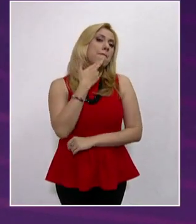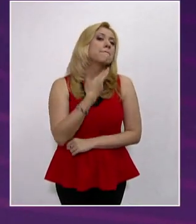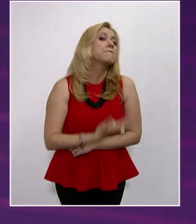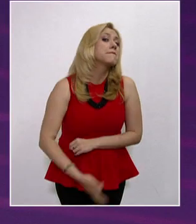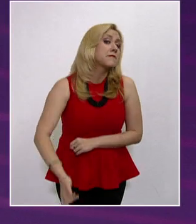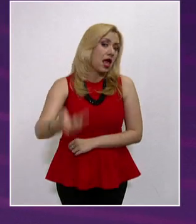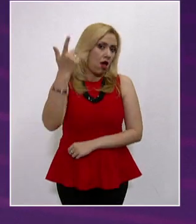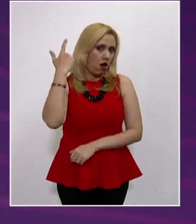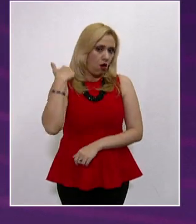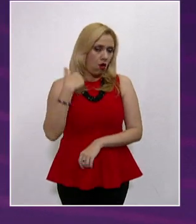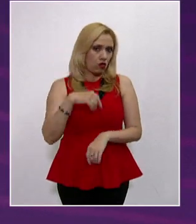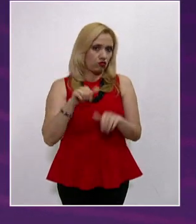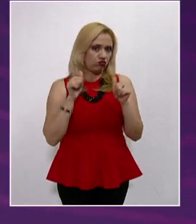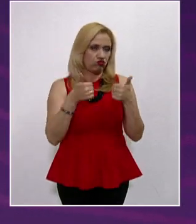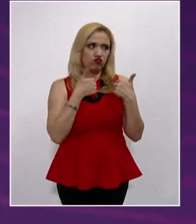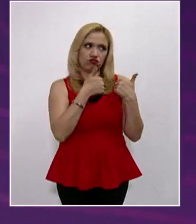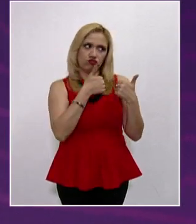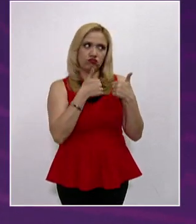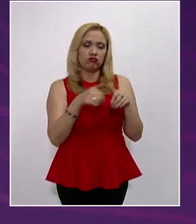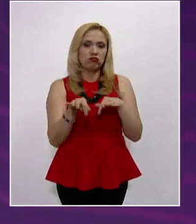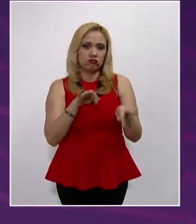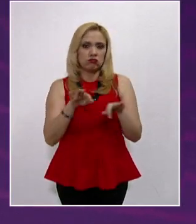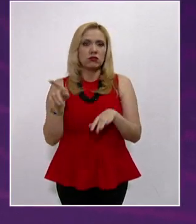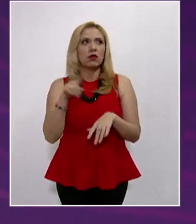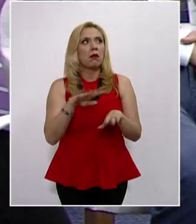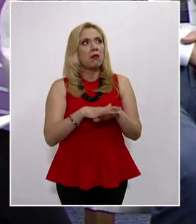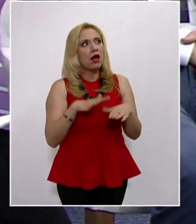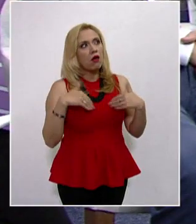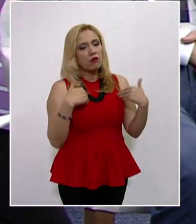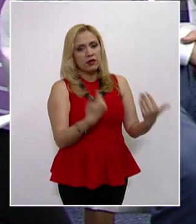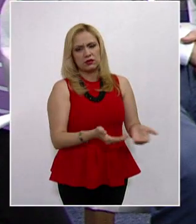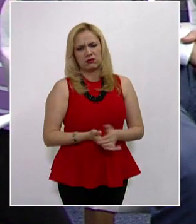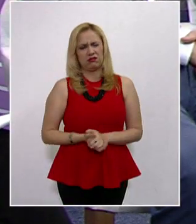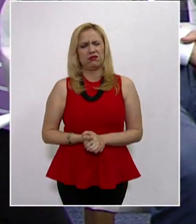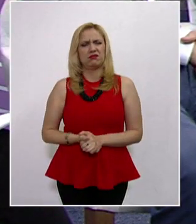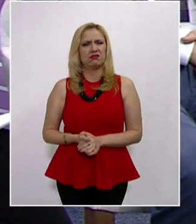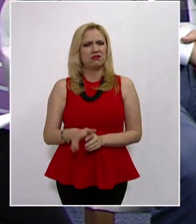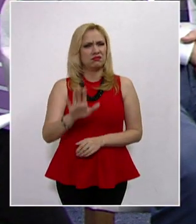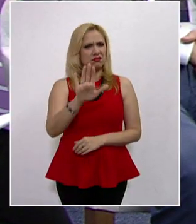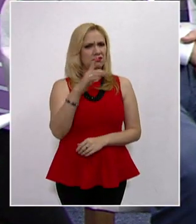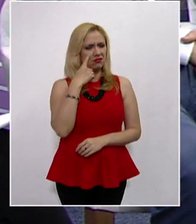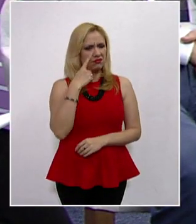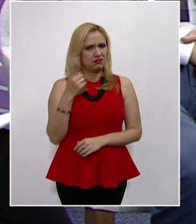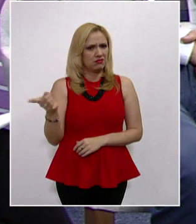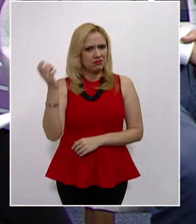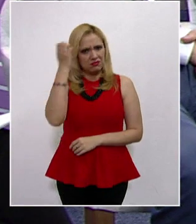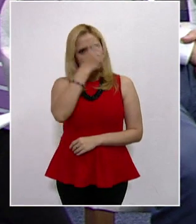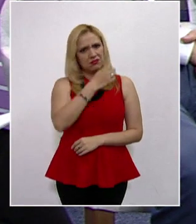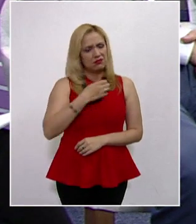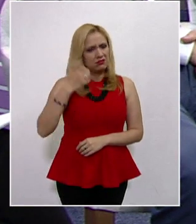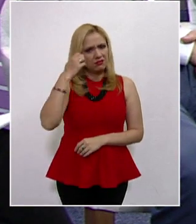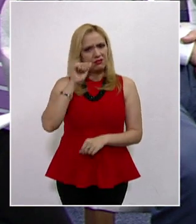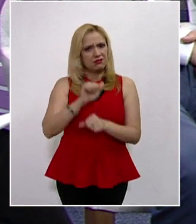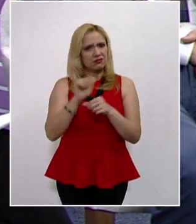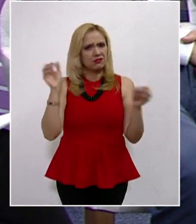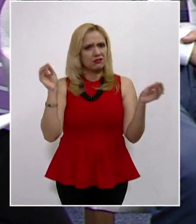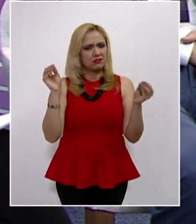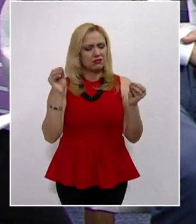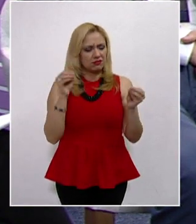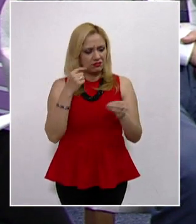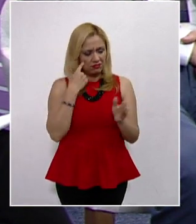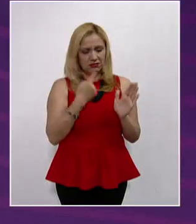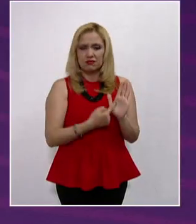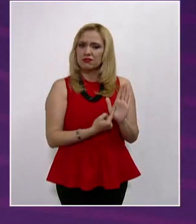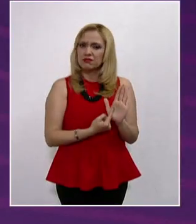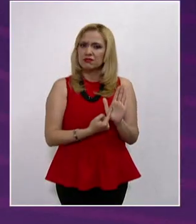mejor calificación tienen, que más confianza hay, pero casos claros como este que estaban revisando en el amparo en revisión, deja